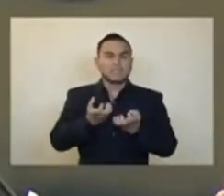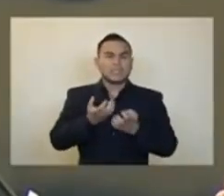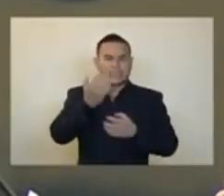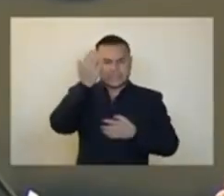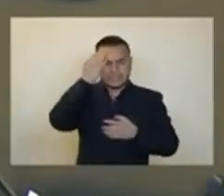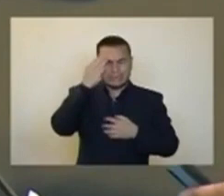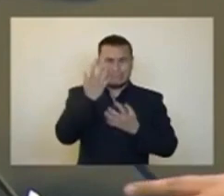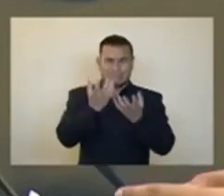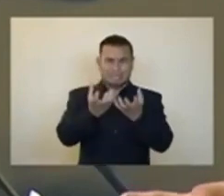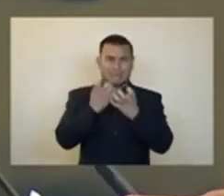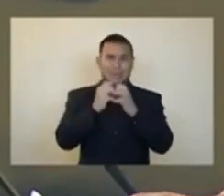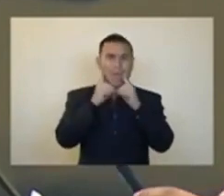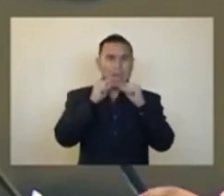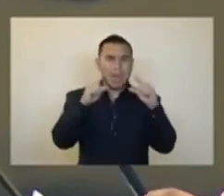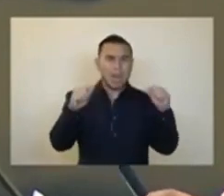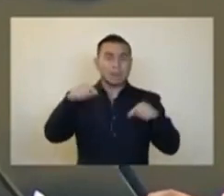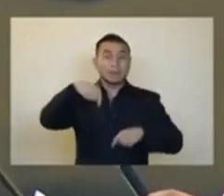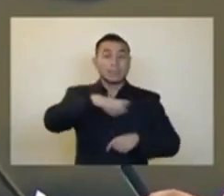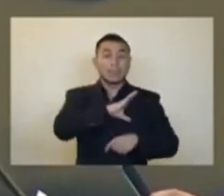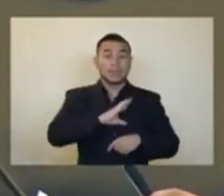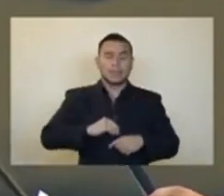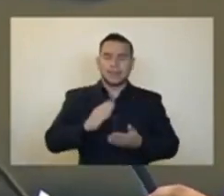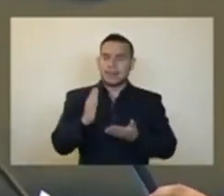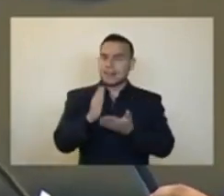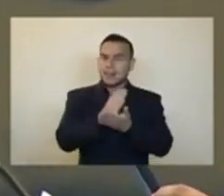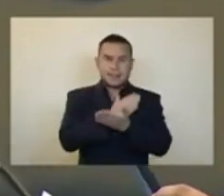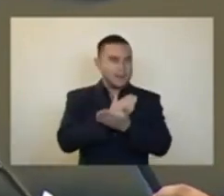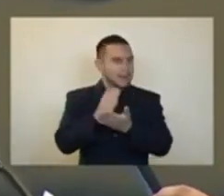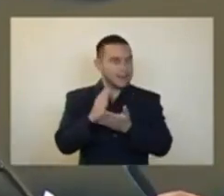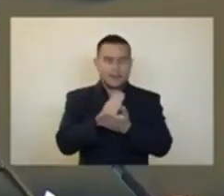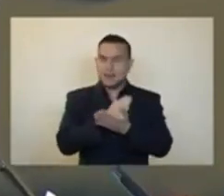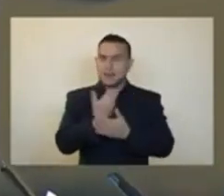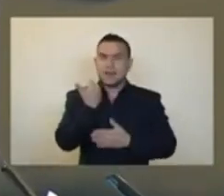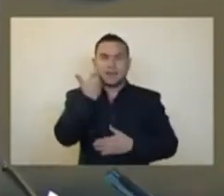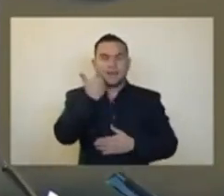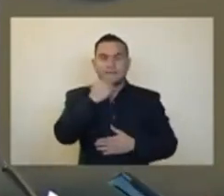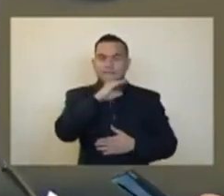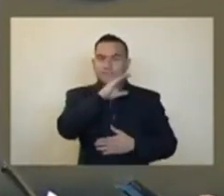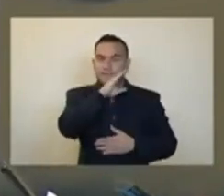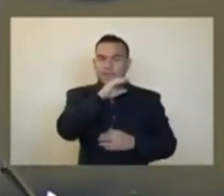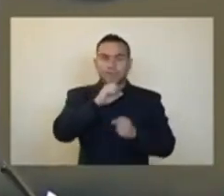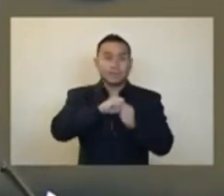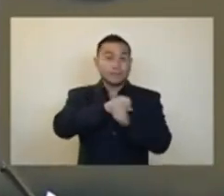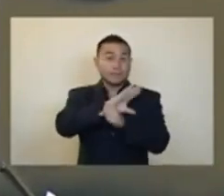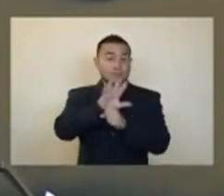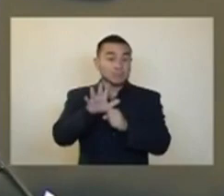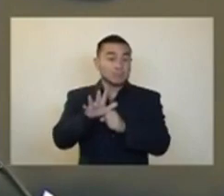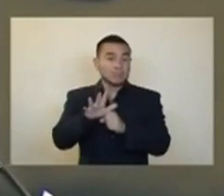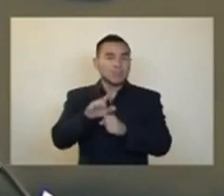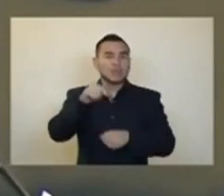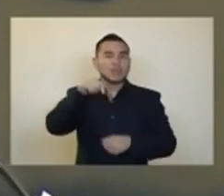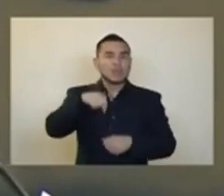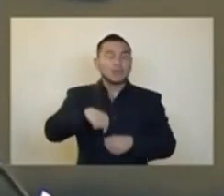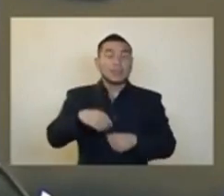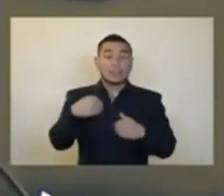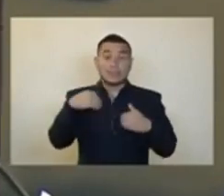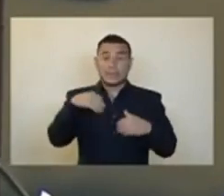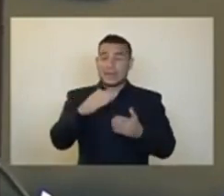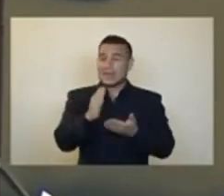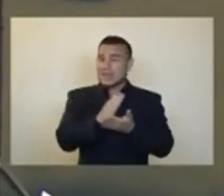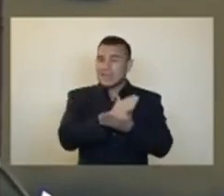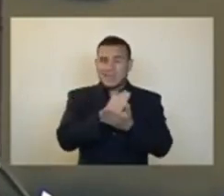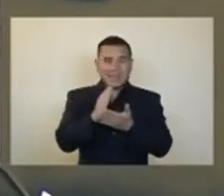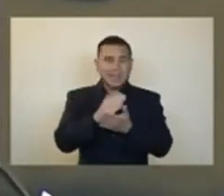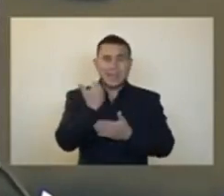el salvador tiene cero casos confirmados y tiene en este momento cero casos sospechosos